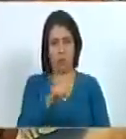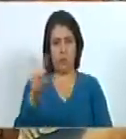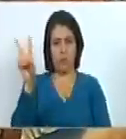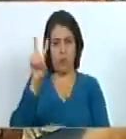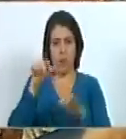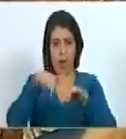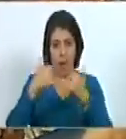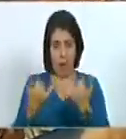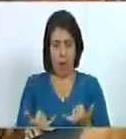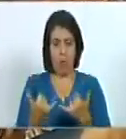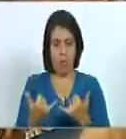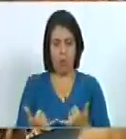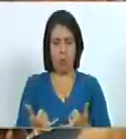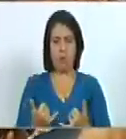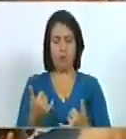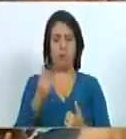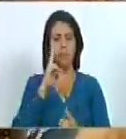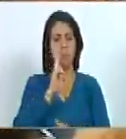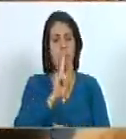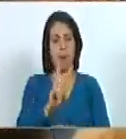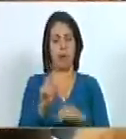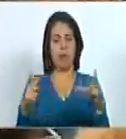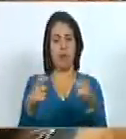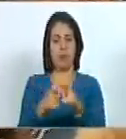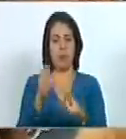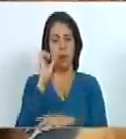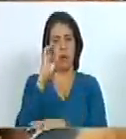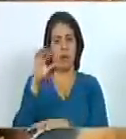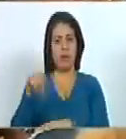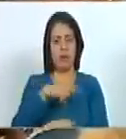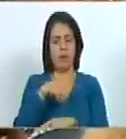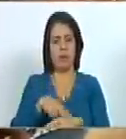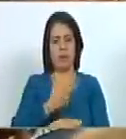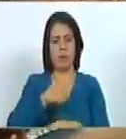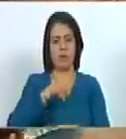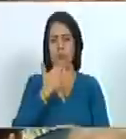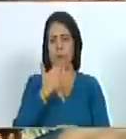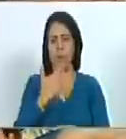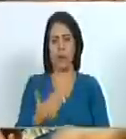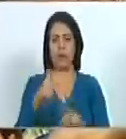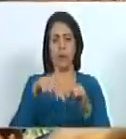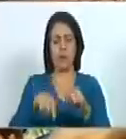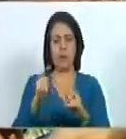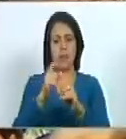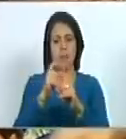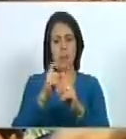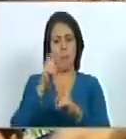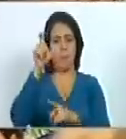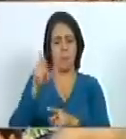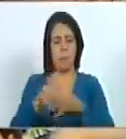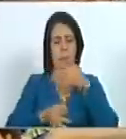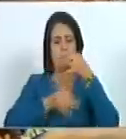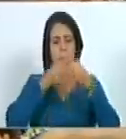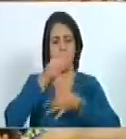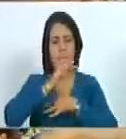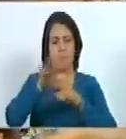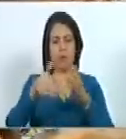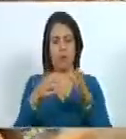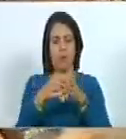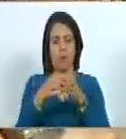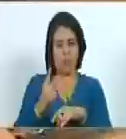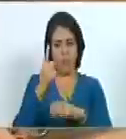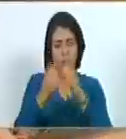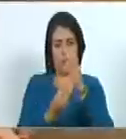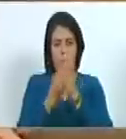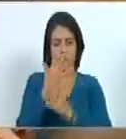a esta hora sintoniza esta sesión de la Asamblea Nacional. Hemos solicitado este derecho de palabra en nombre del bloque